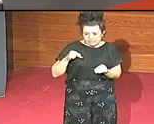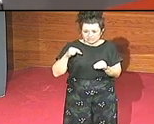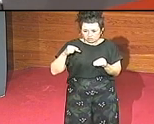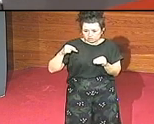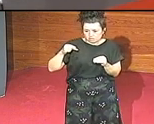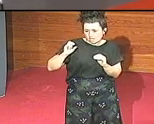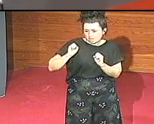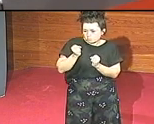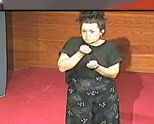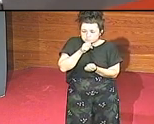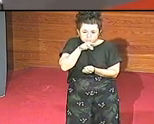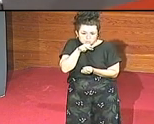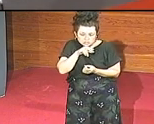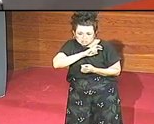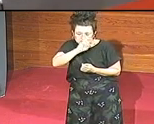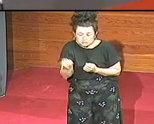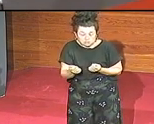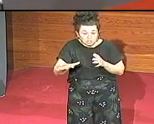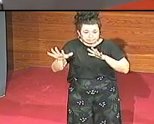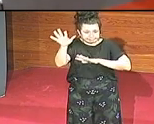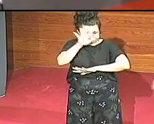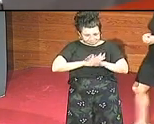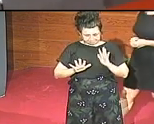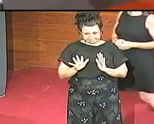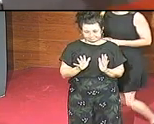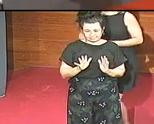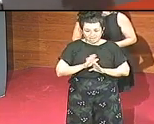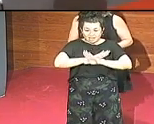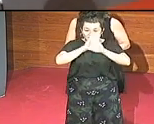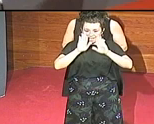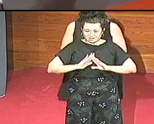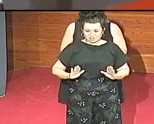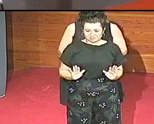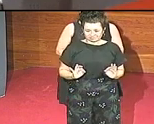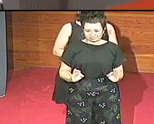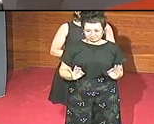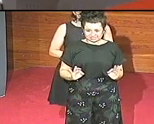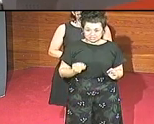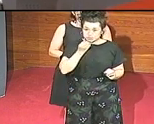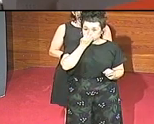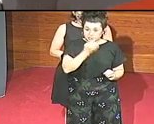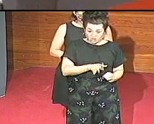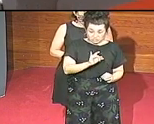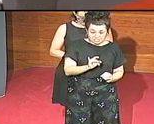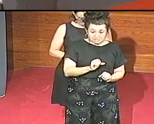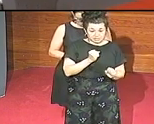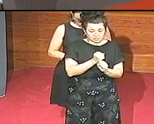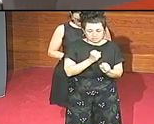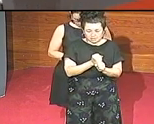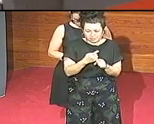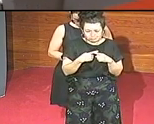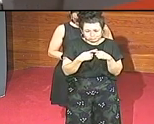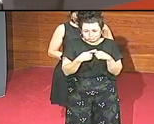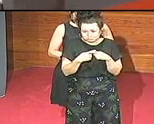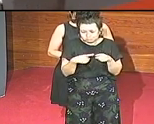es un lío y al final sabes mejor pero es un trabajo totalmente diferente al que hacíamos